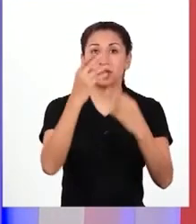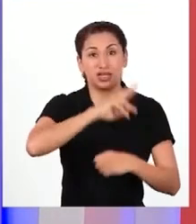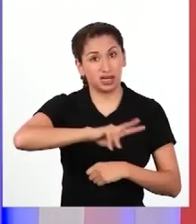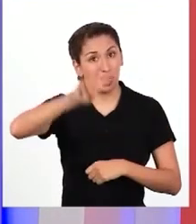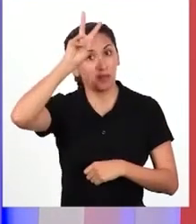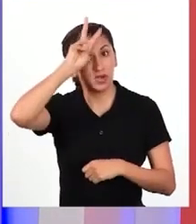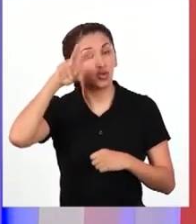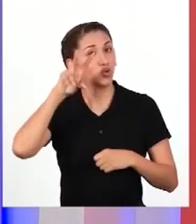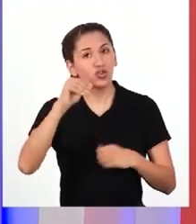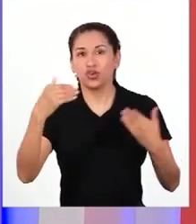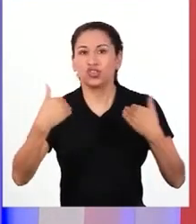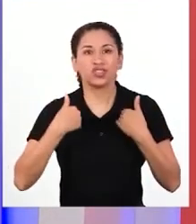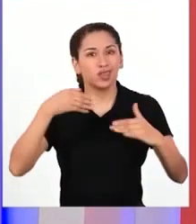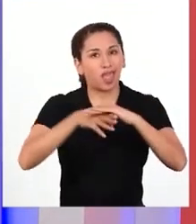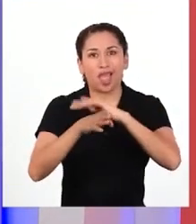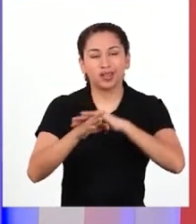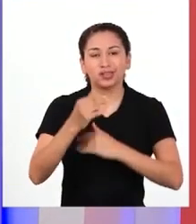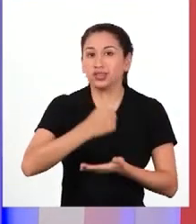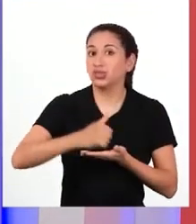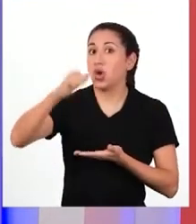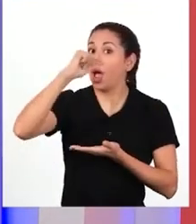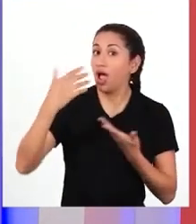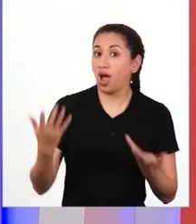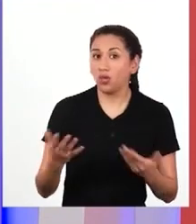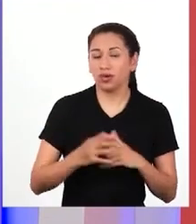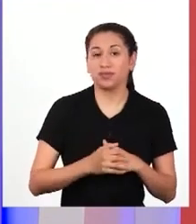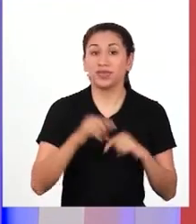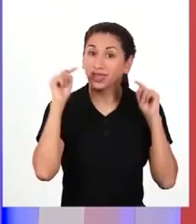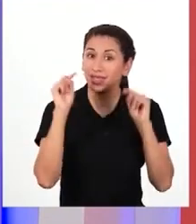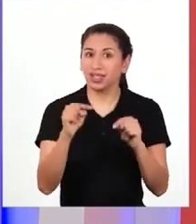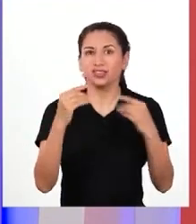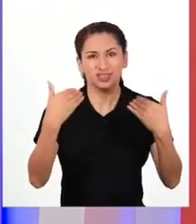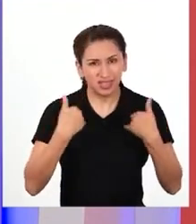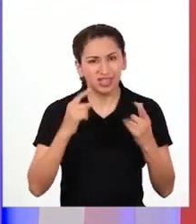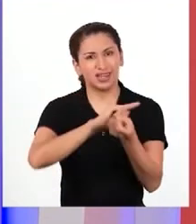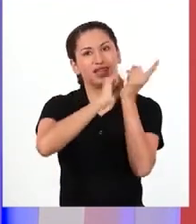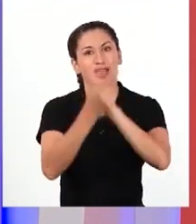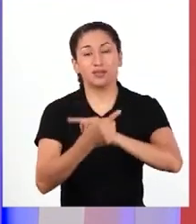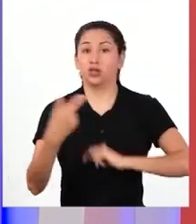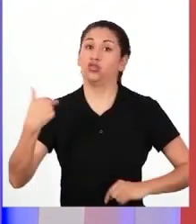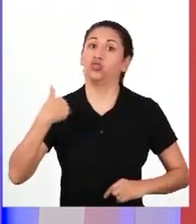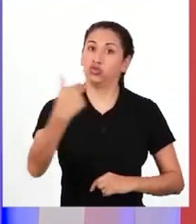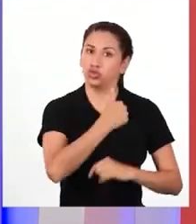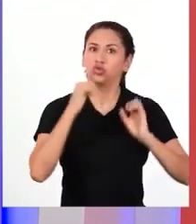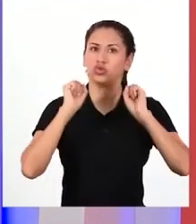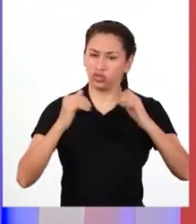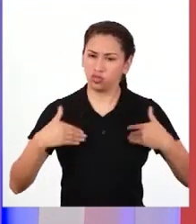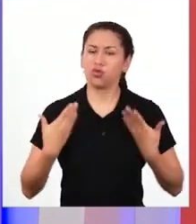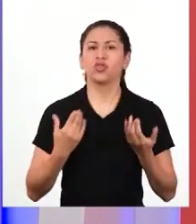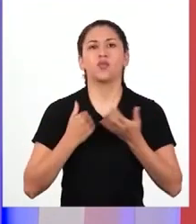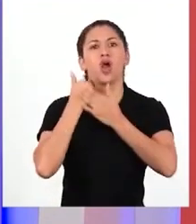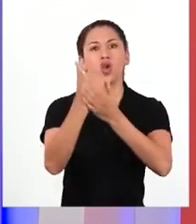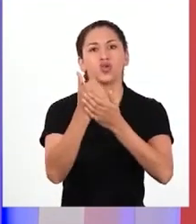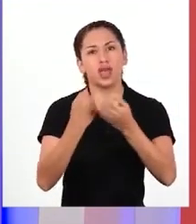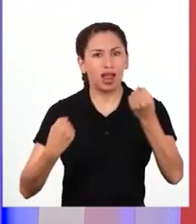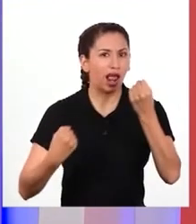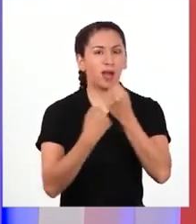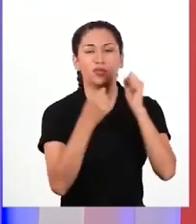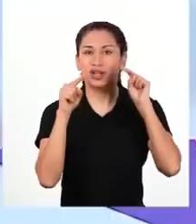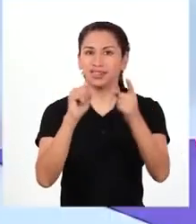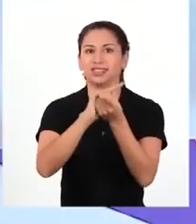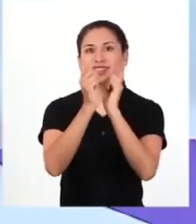país que no tienen acceso al agua potable. Esto tiene que cambiar y nosotros podemos aportar a ese